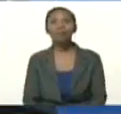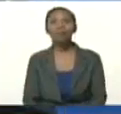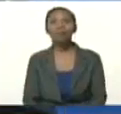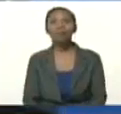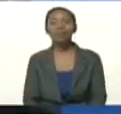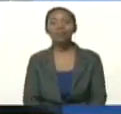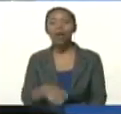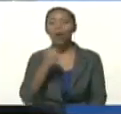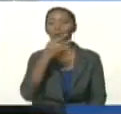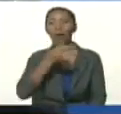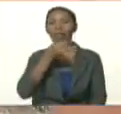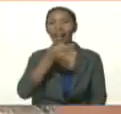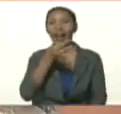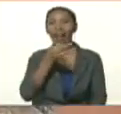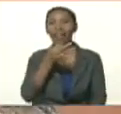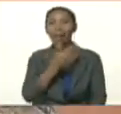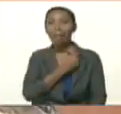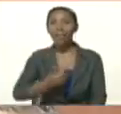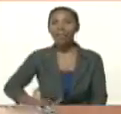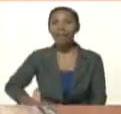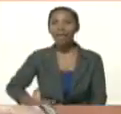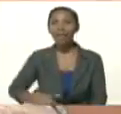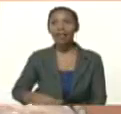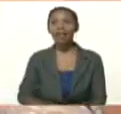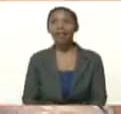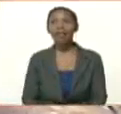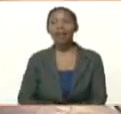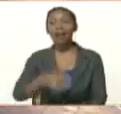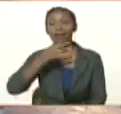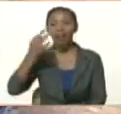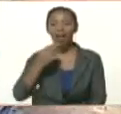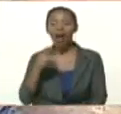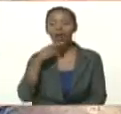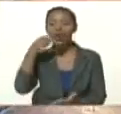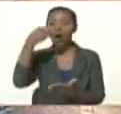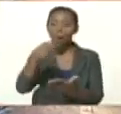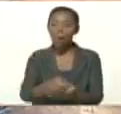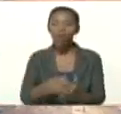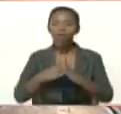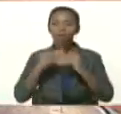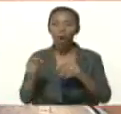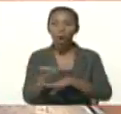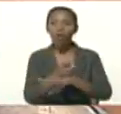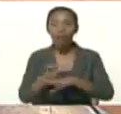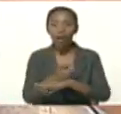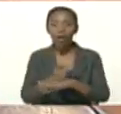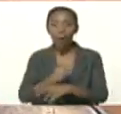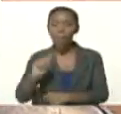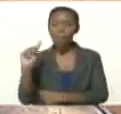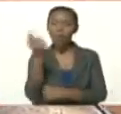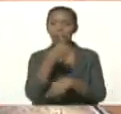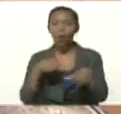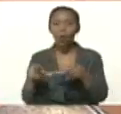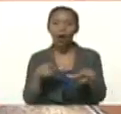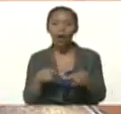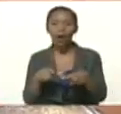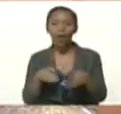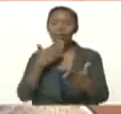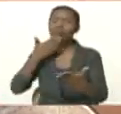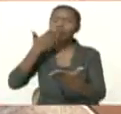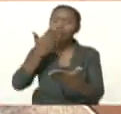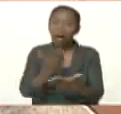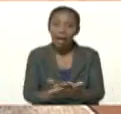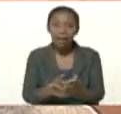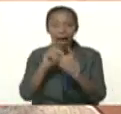Bueno, muy buenas tardes, comandante presidente. De verdad que en nombre de todos los gobernadores, en primer lugar, agradecido por